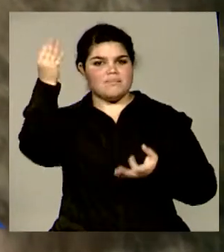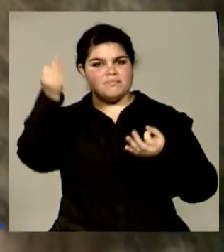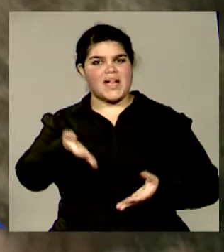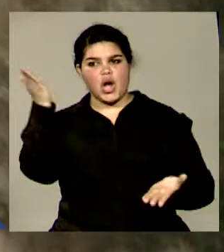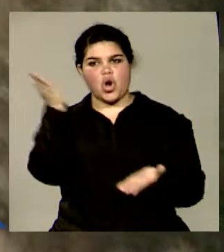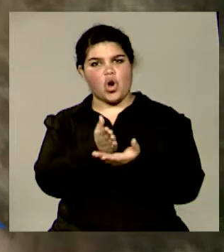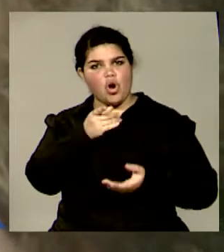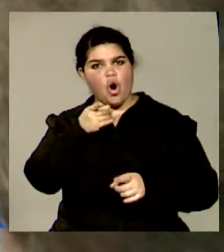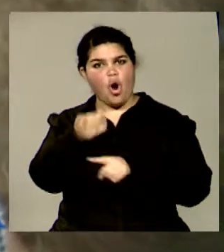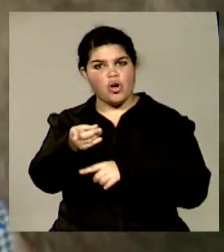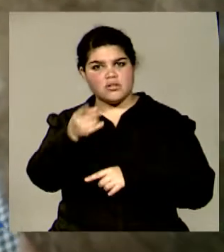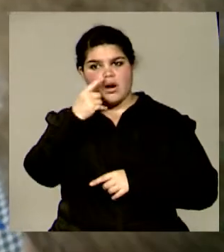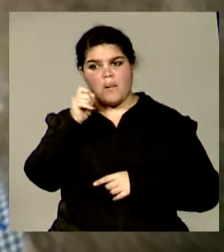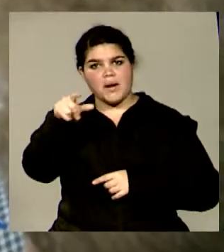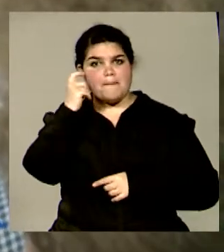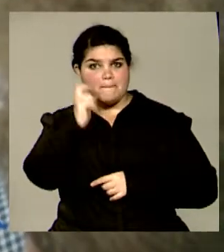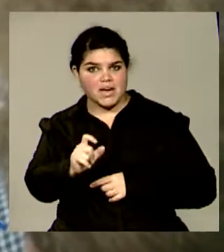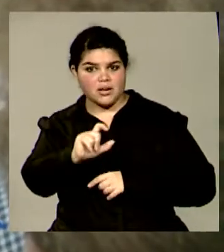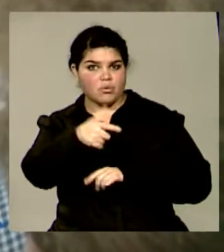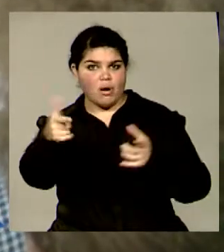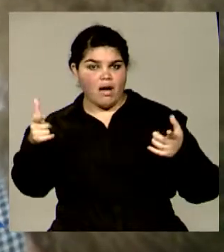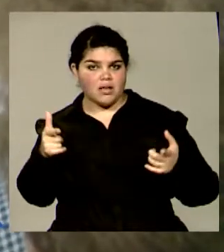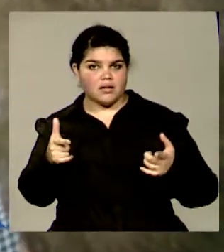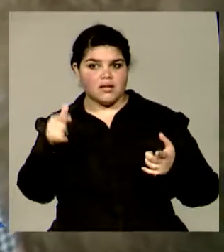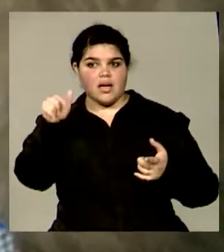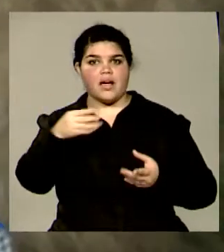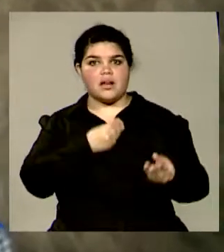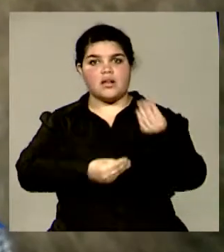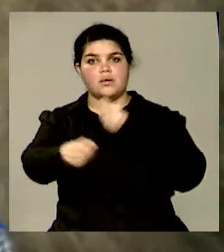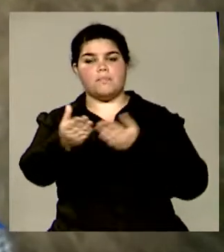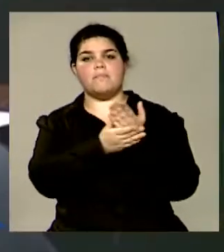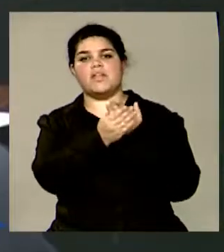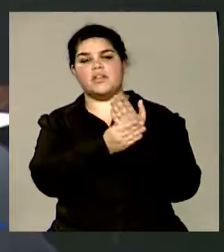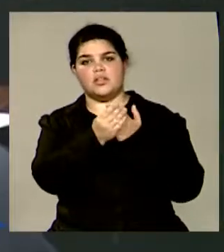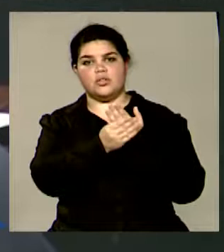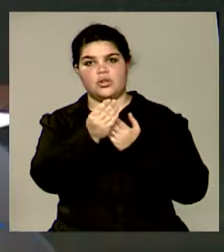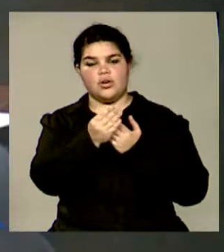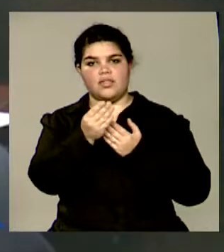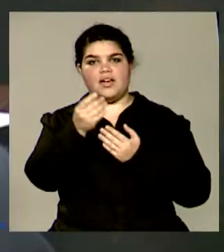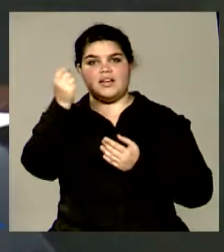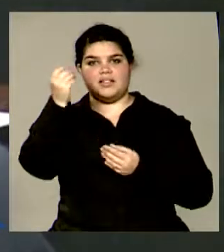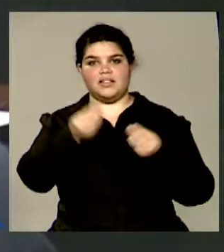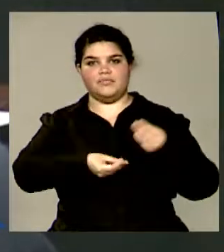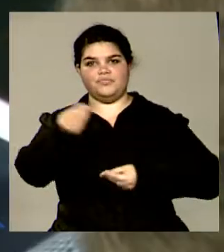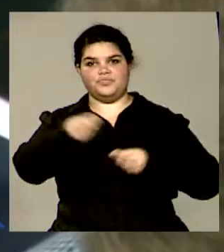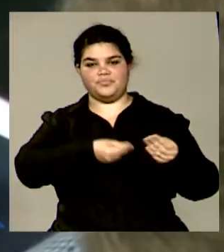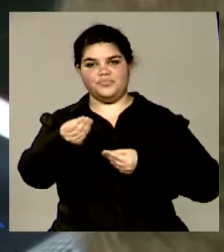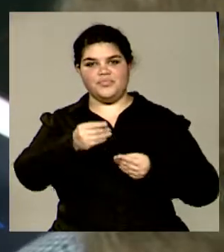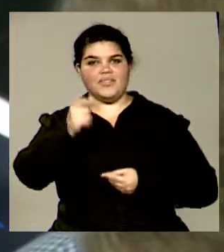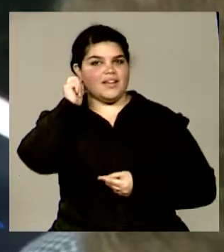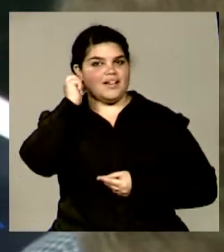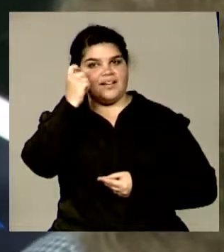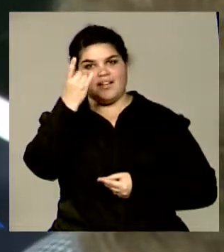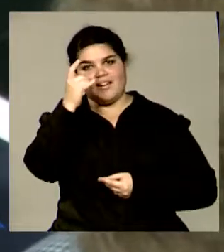contra Menem, que sería reemplazado por el ministro de Hacienda riojano, Ricardo Guerra. Hoy